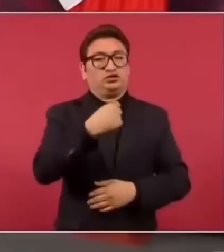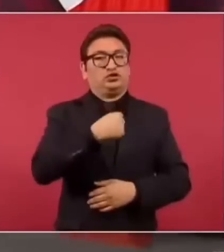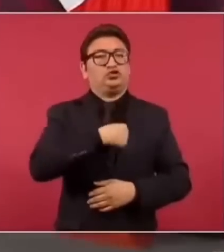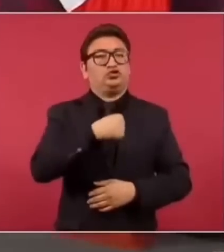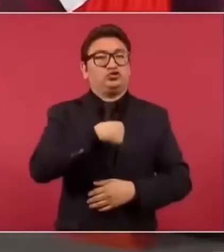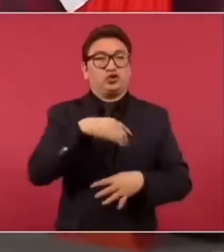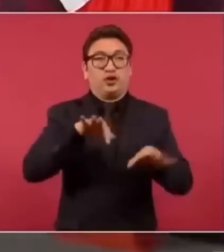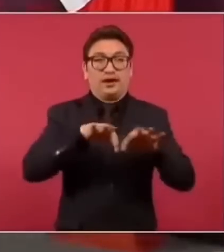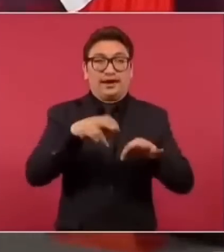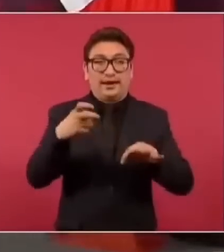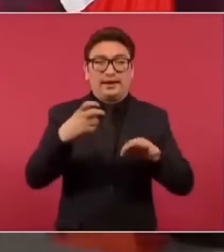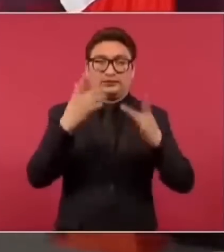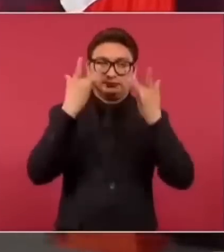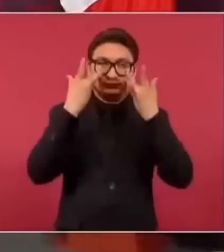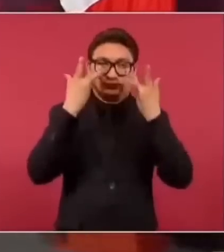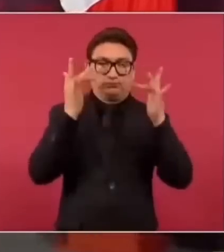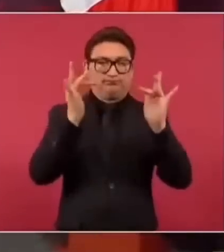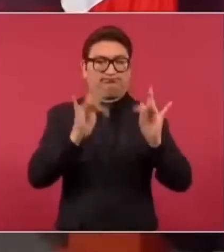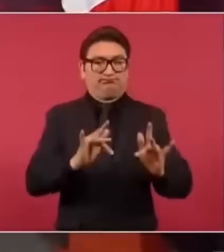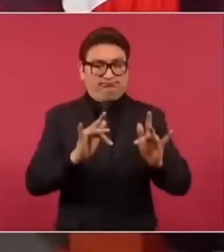renunciar.